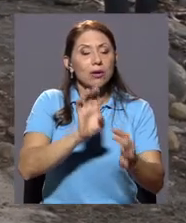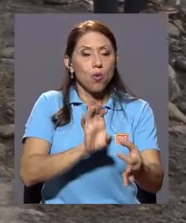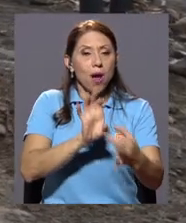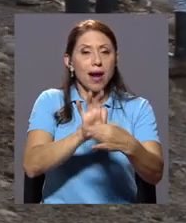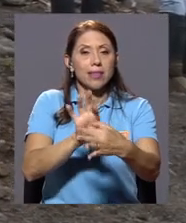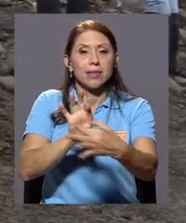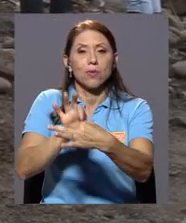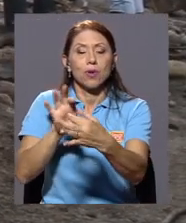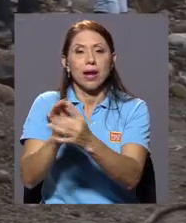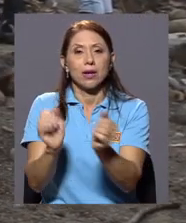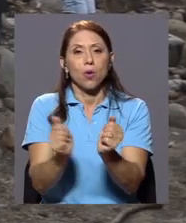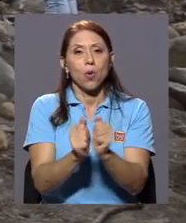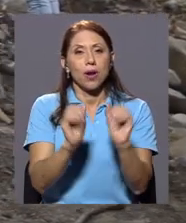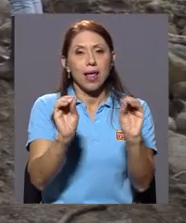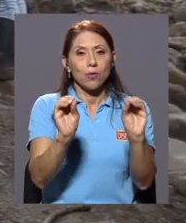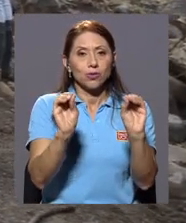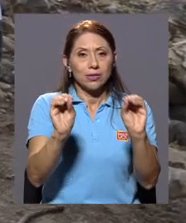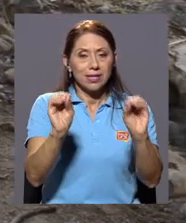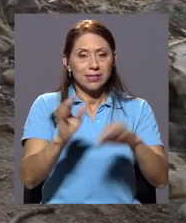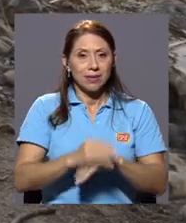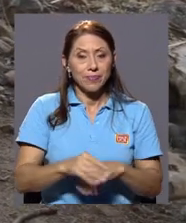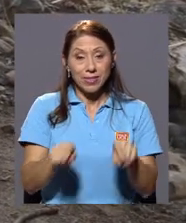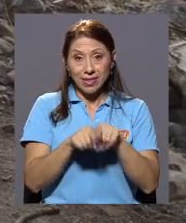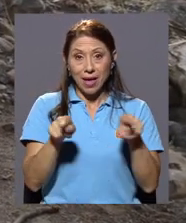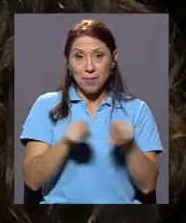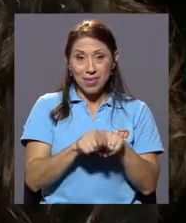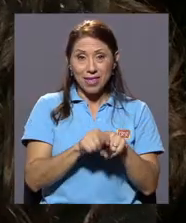de docencia, y también articulamos todas estas